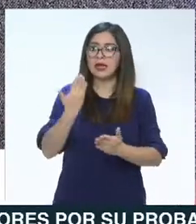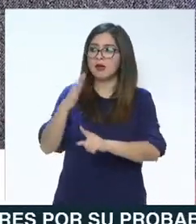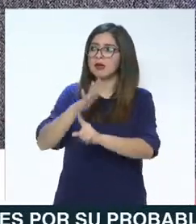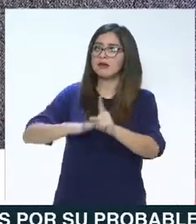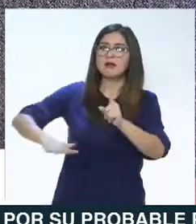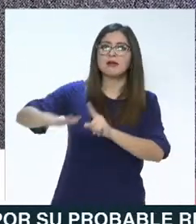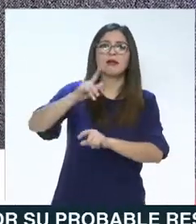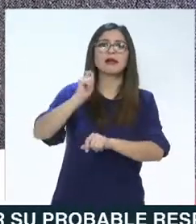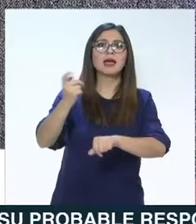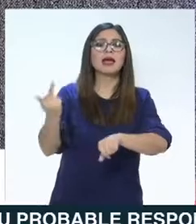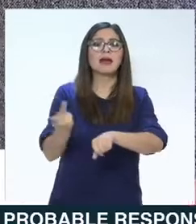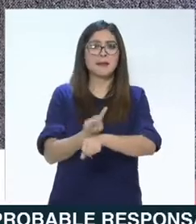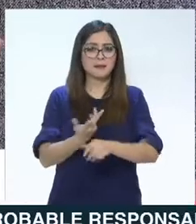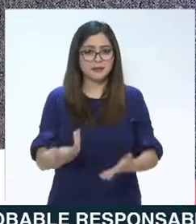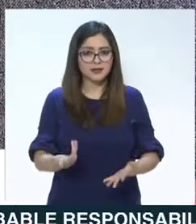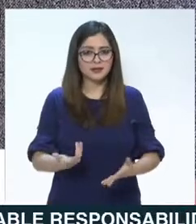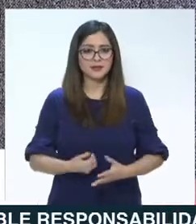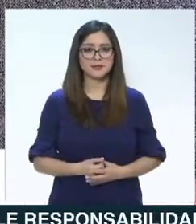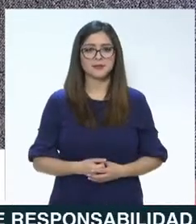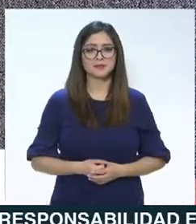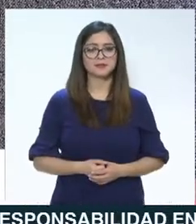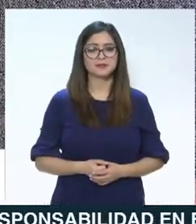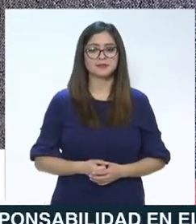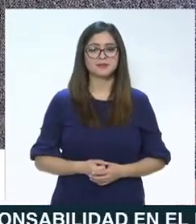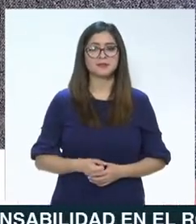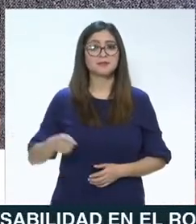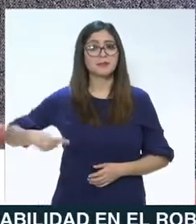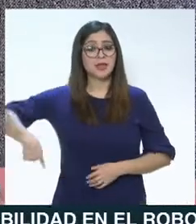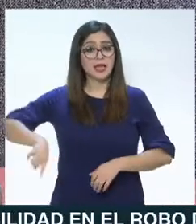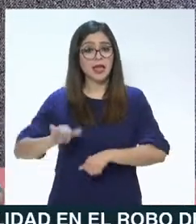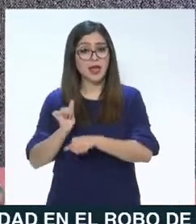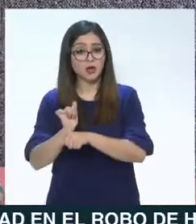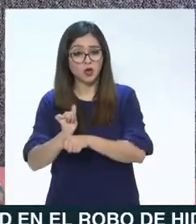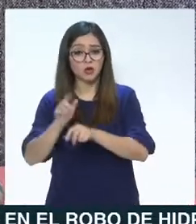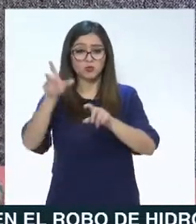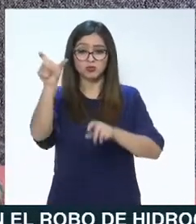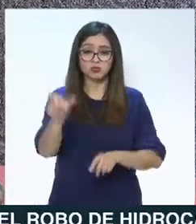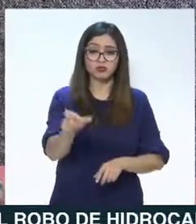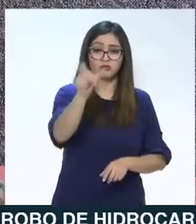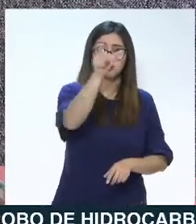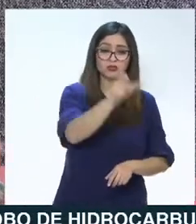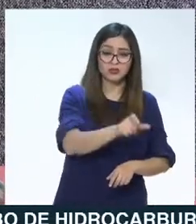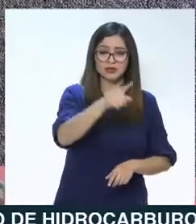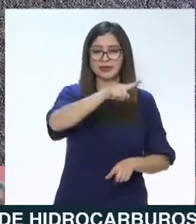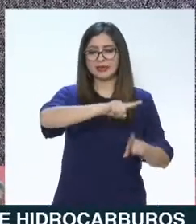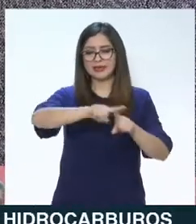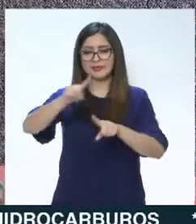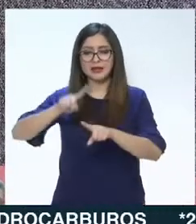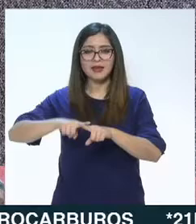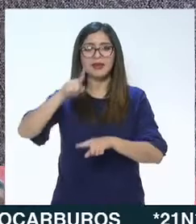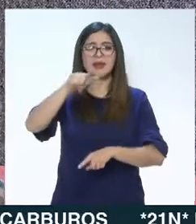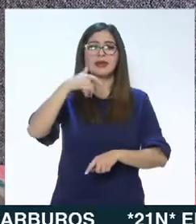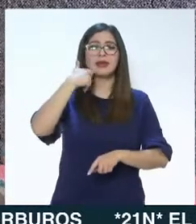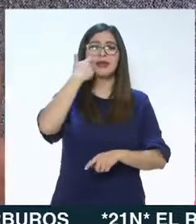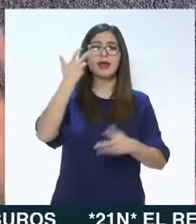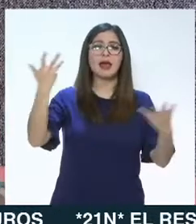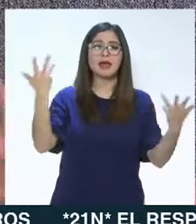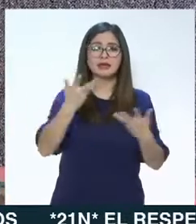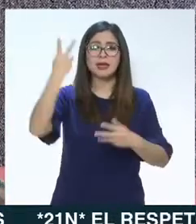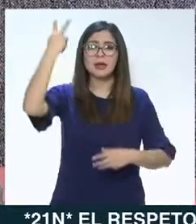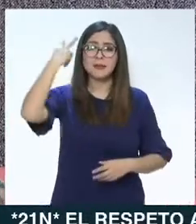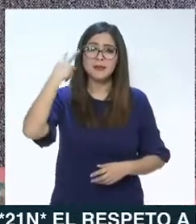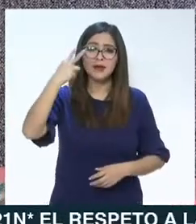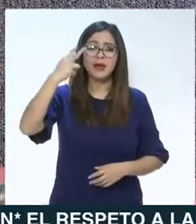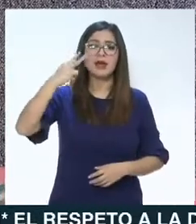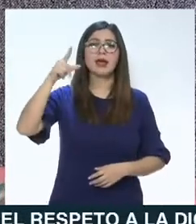¿no? Ajá, que estás encontrando. Entonces, estos personajes van como muy decididos, tienen objetivos muy claros cada uno en lo que quieren encontrar este viaje, como